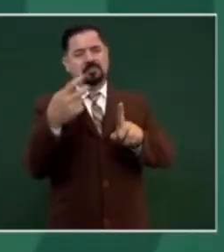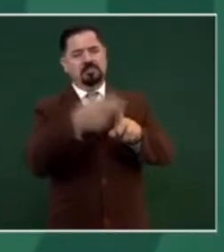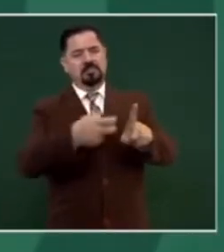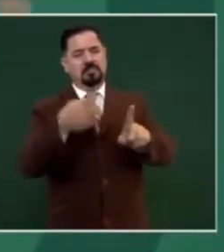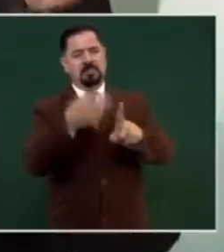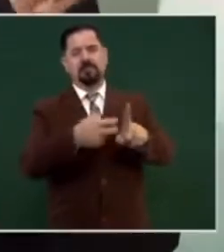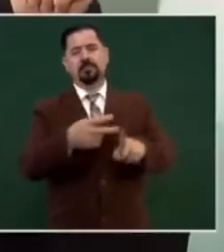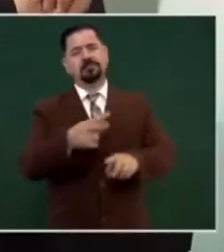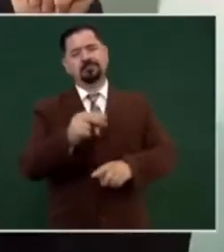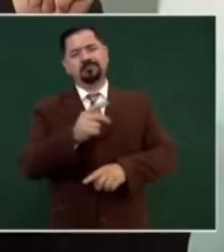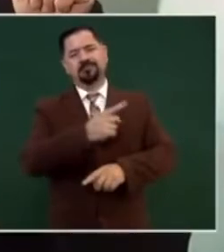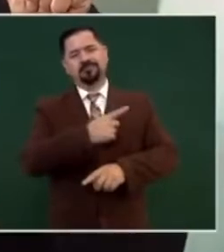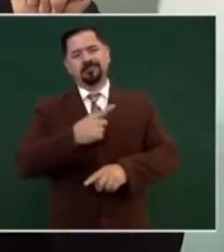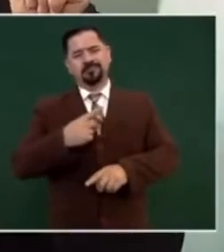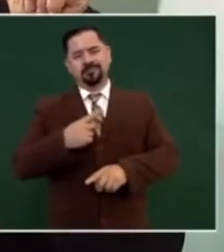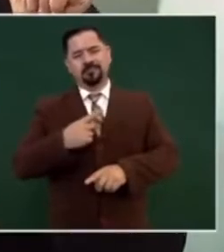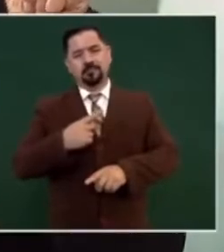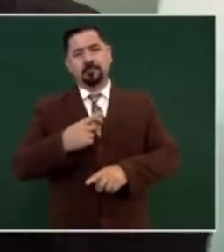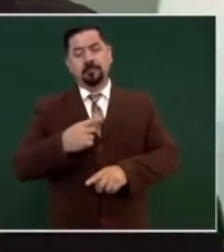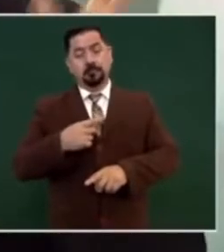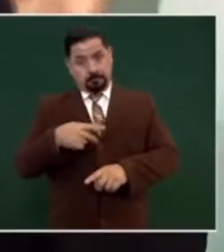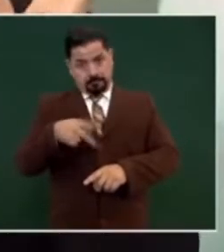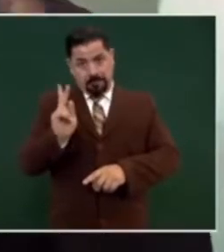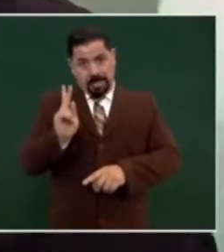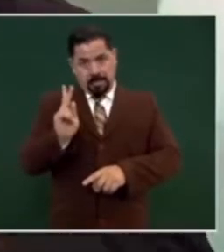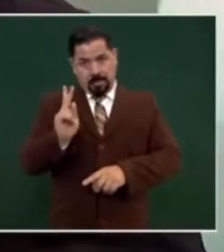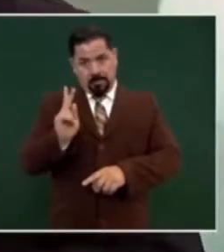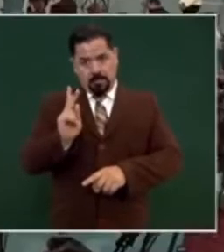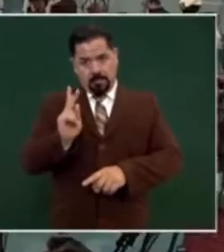limitar la libertad de expresión